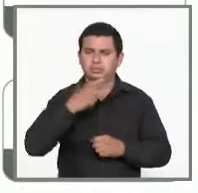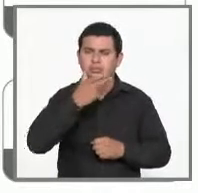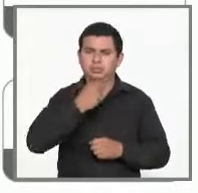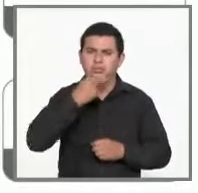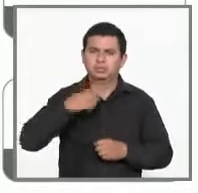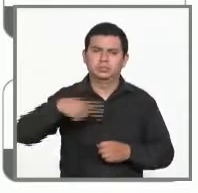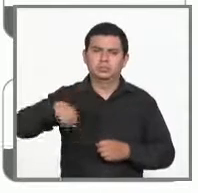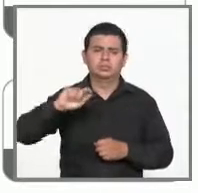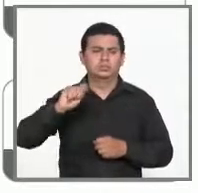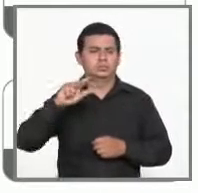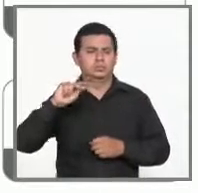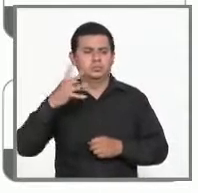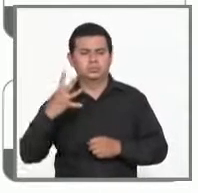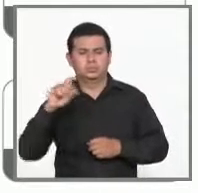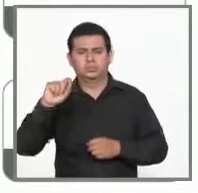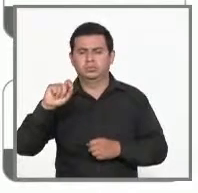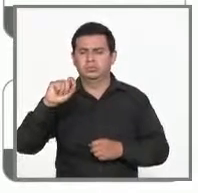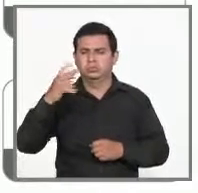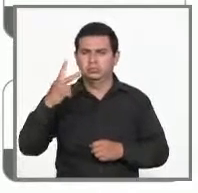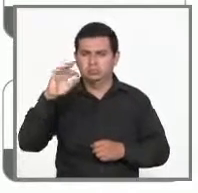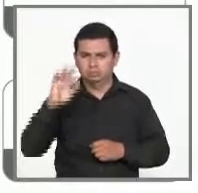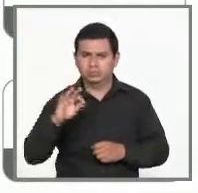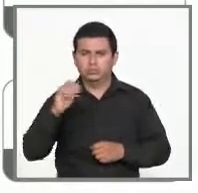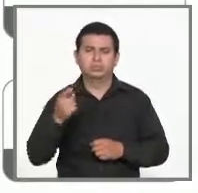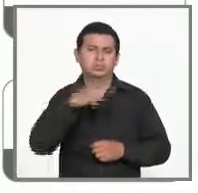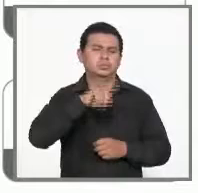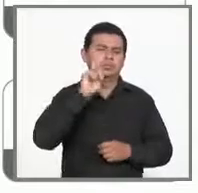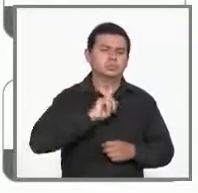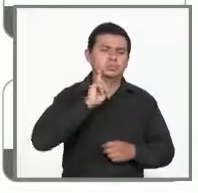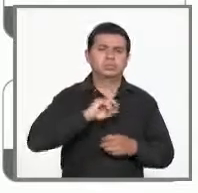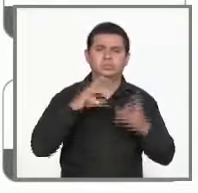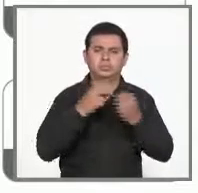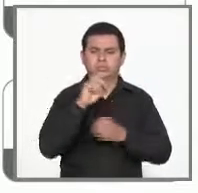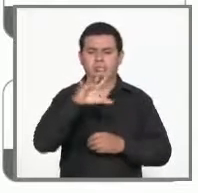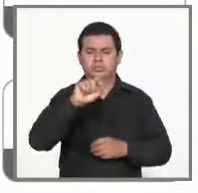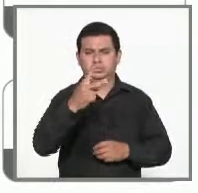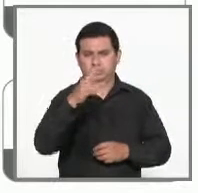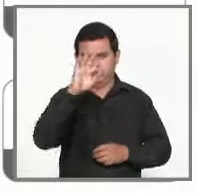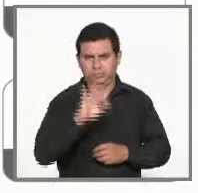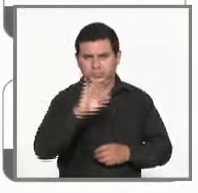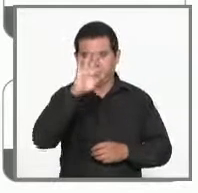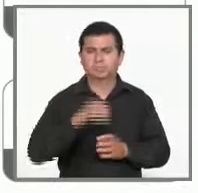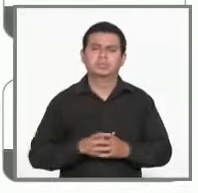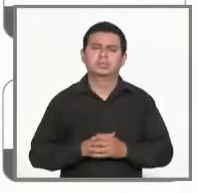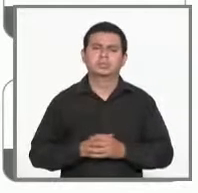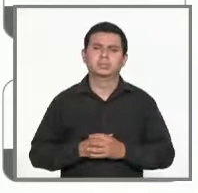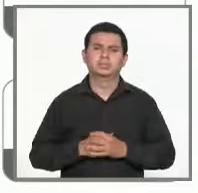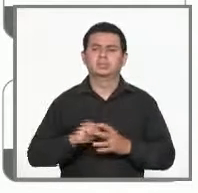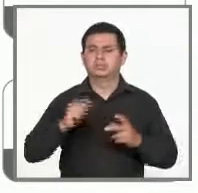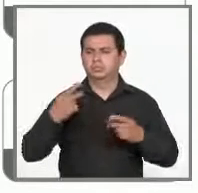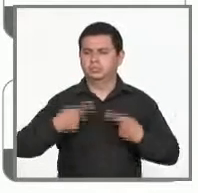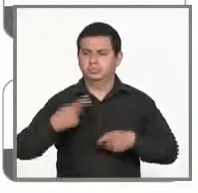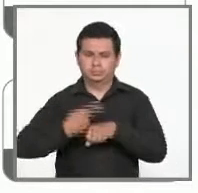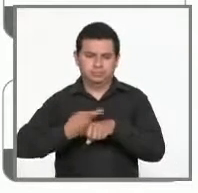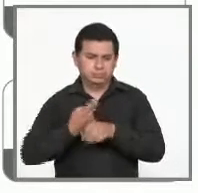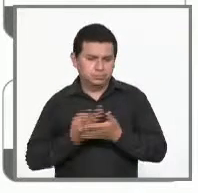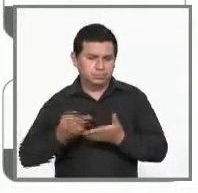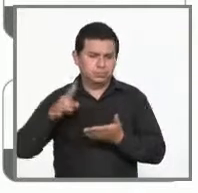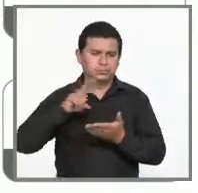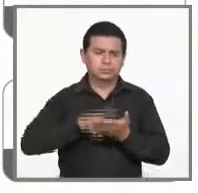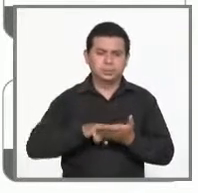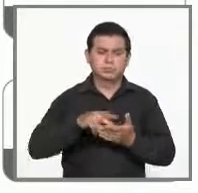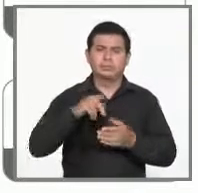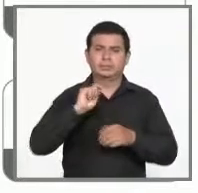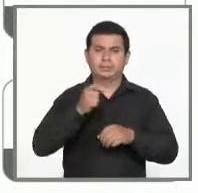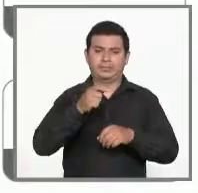con 64 puntos 8 por ciento mujeres 35.2 las con movilidades que asociadas